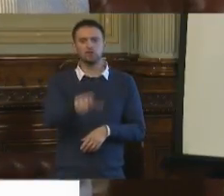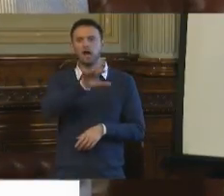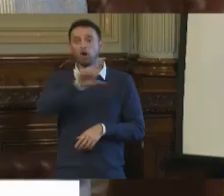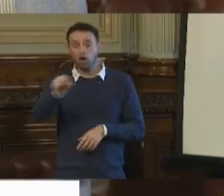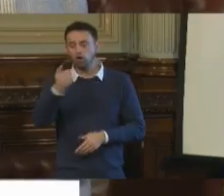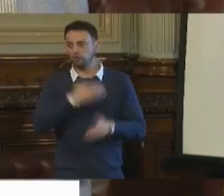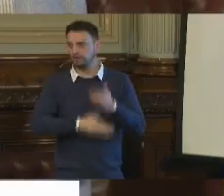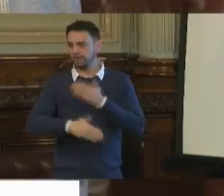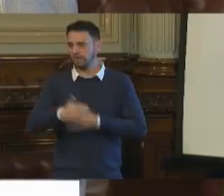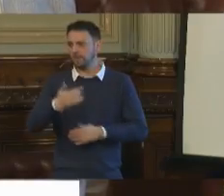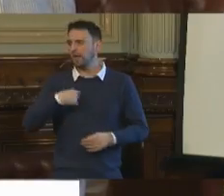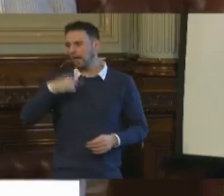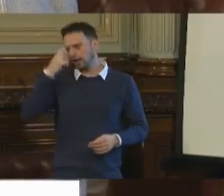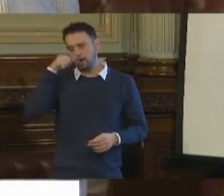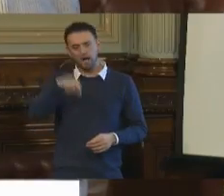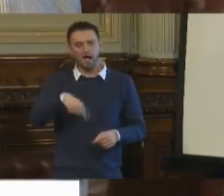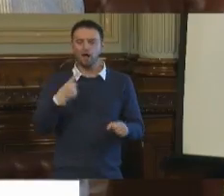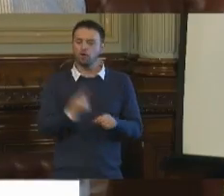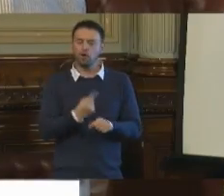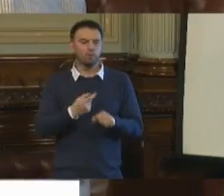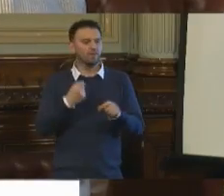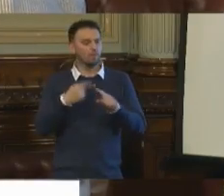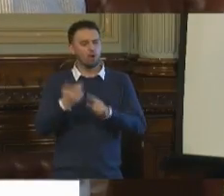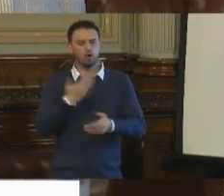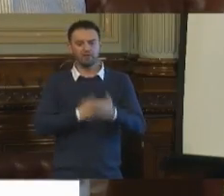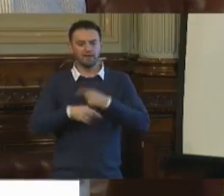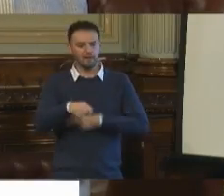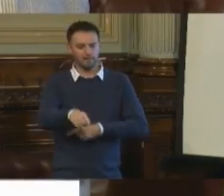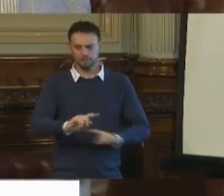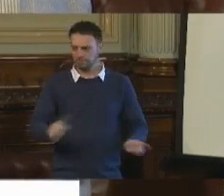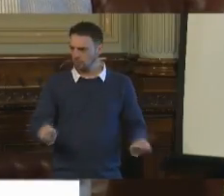como alguien que va a recibir